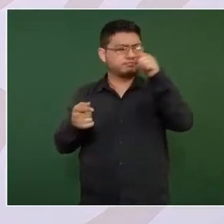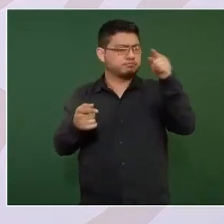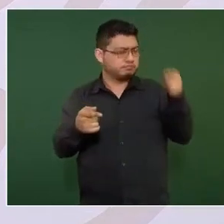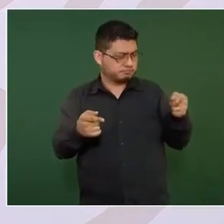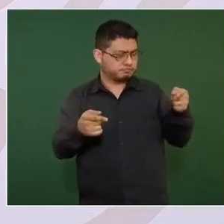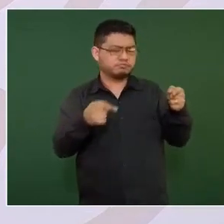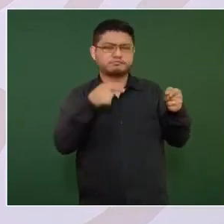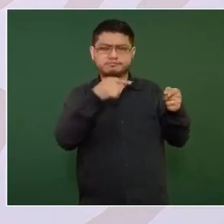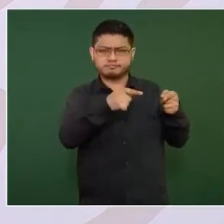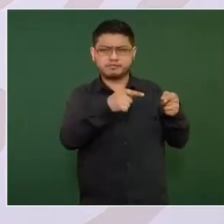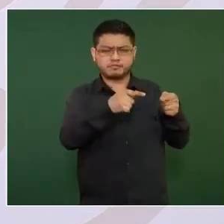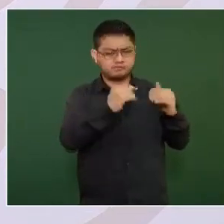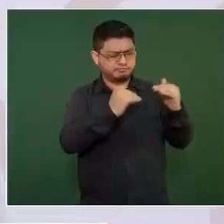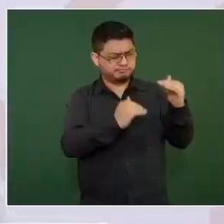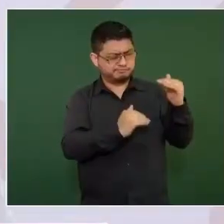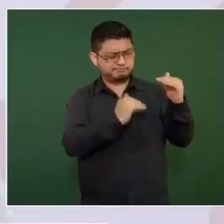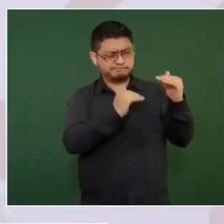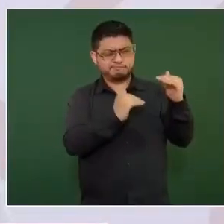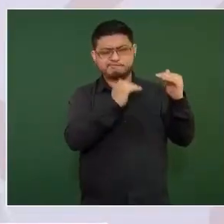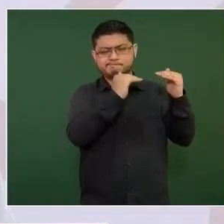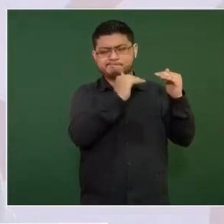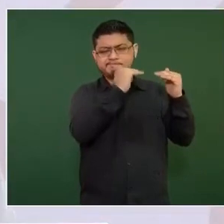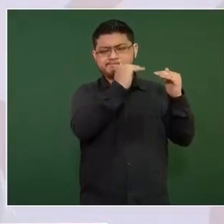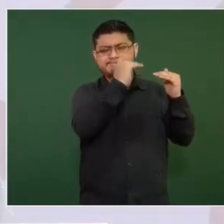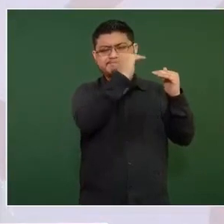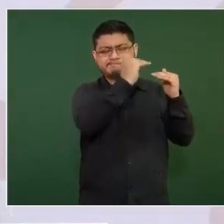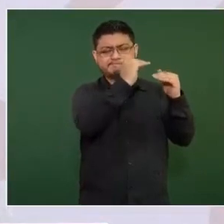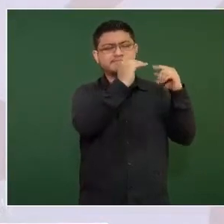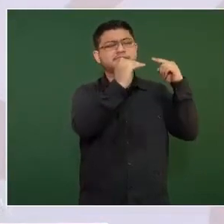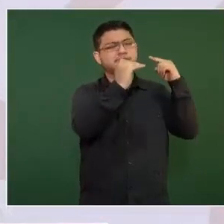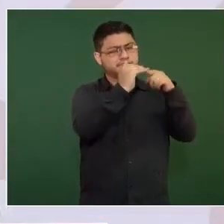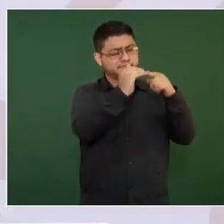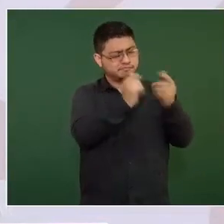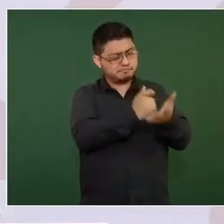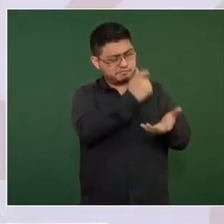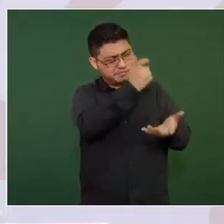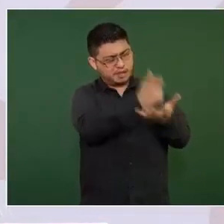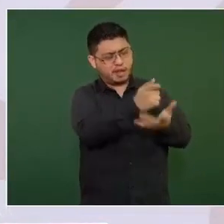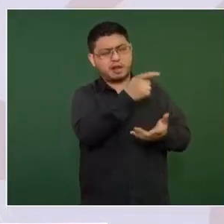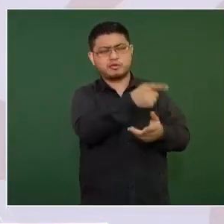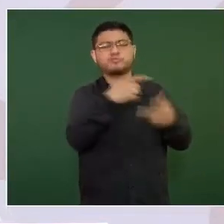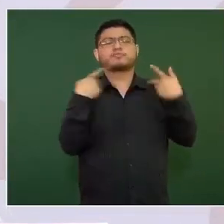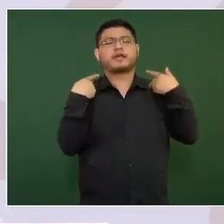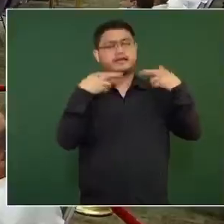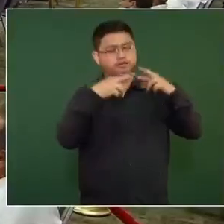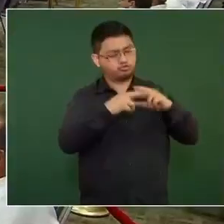también tiene que ir aumentando el salario de los maestros.